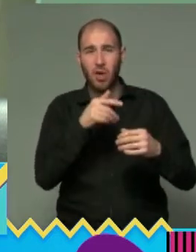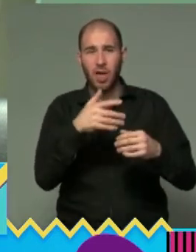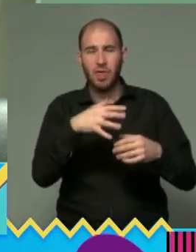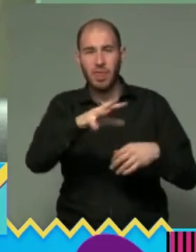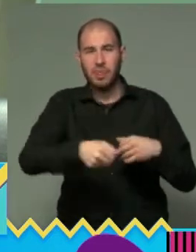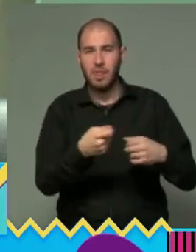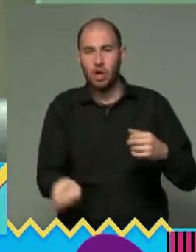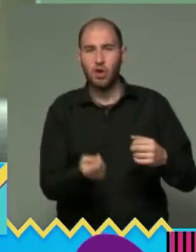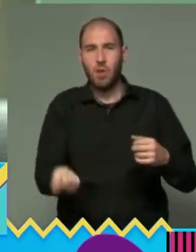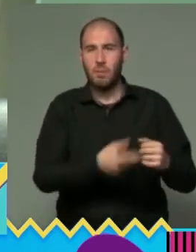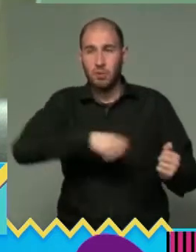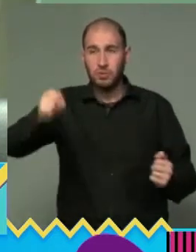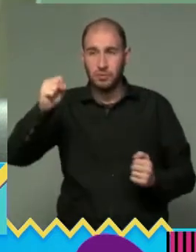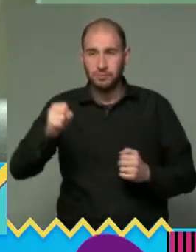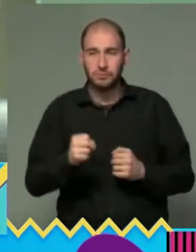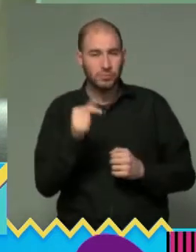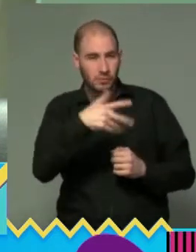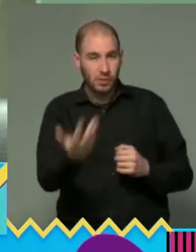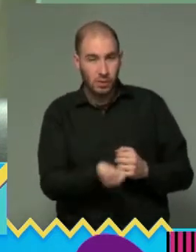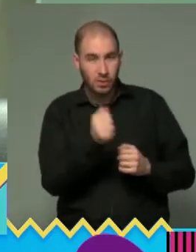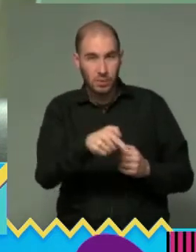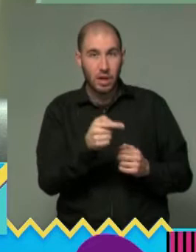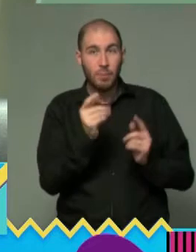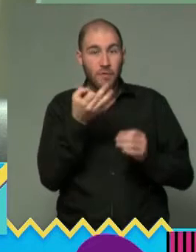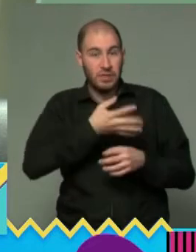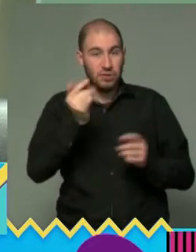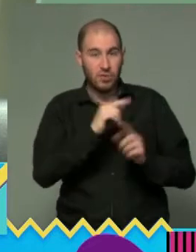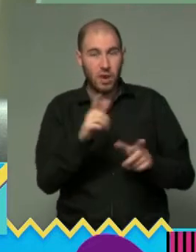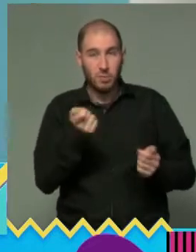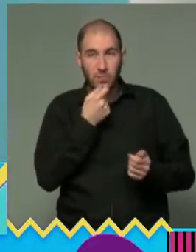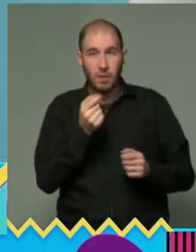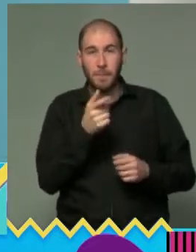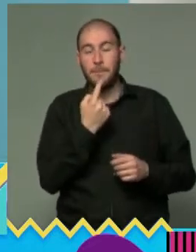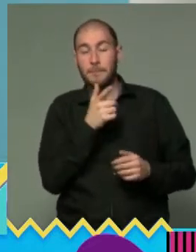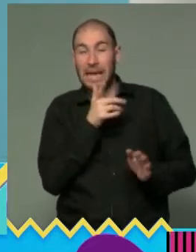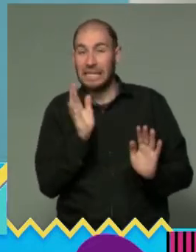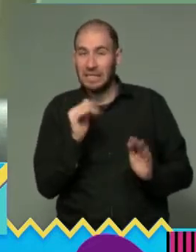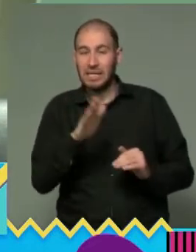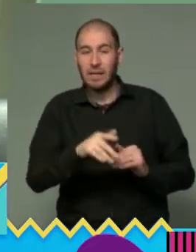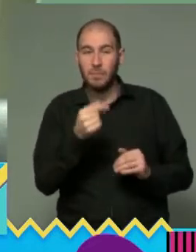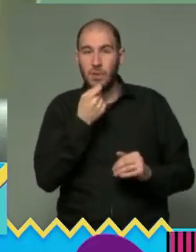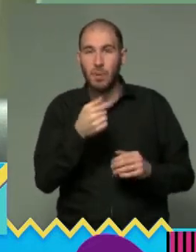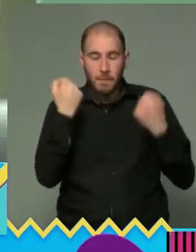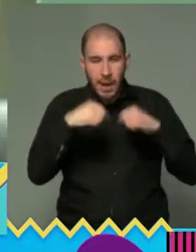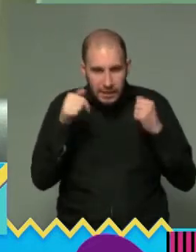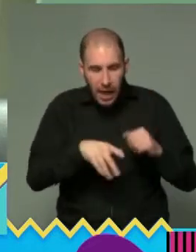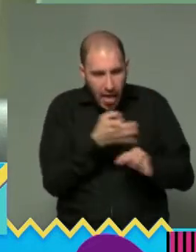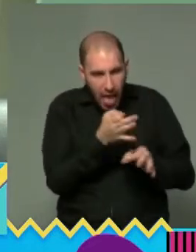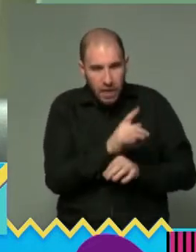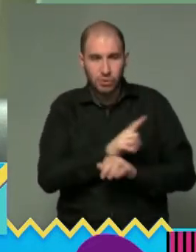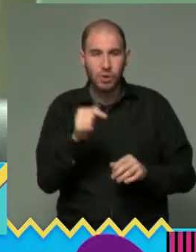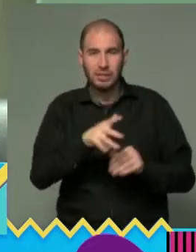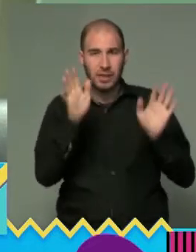personas. Ahora, que vos detectes eso sin ser un profesional, es decir, por la presunción del relato de una nena, porque a vos no te entrenan para eso, se supone que tiene